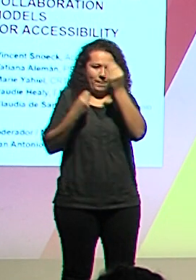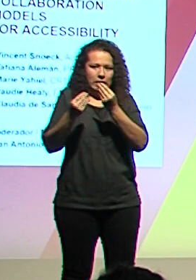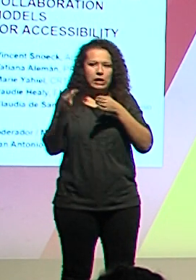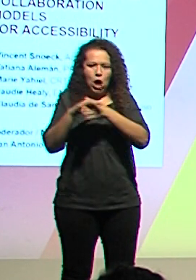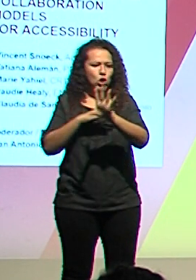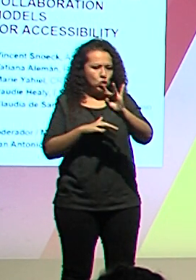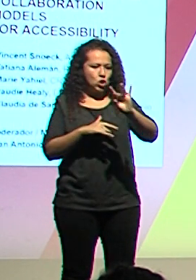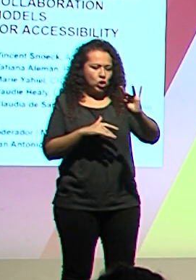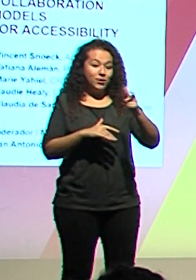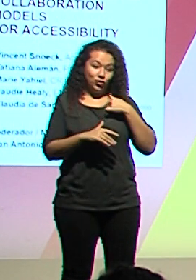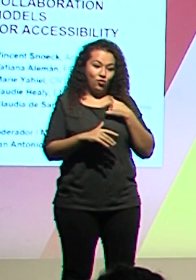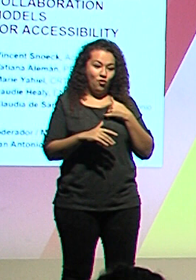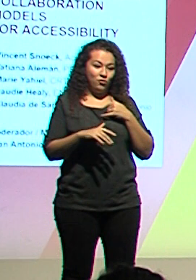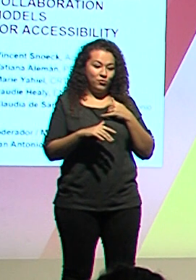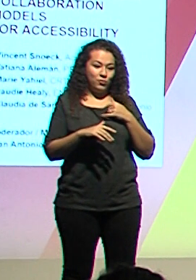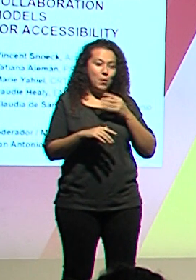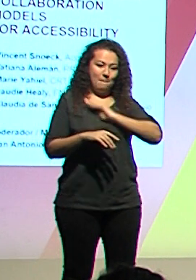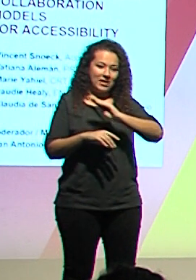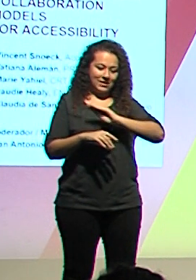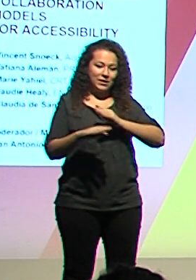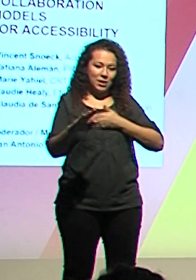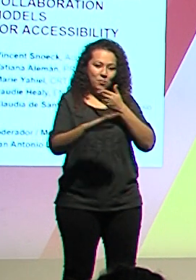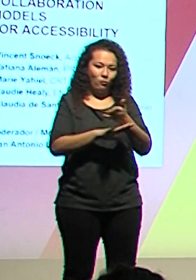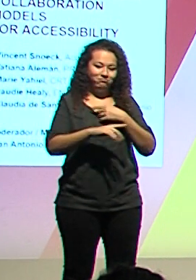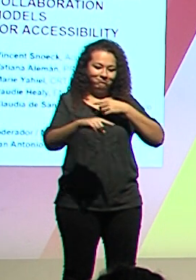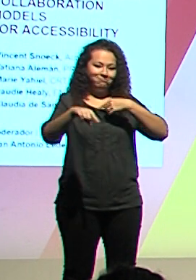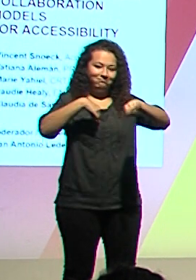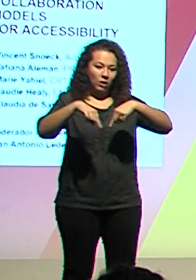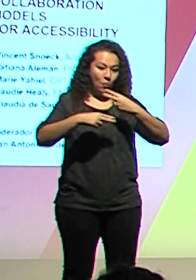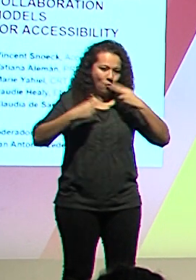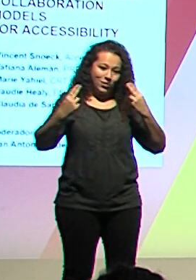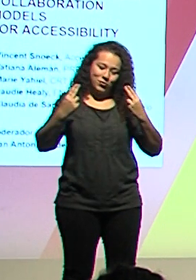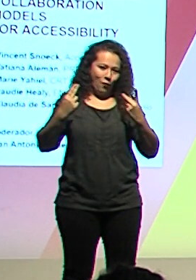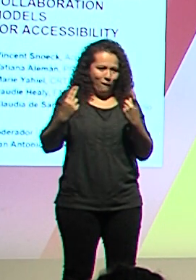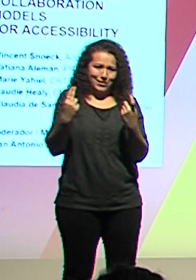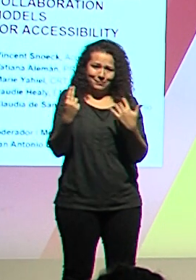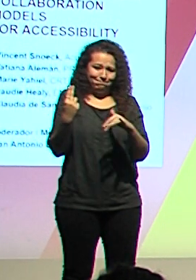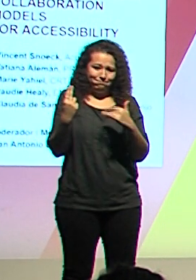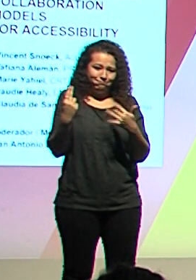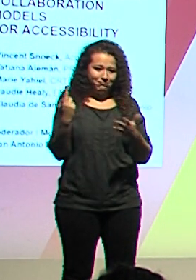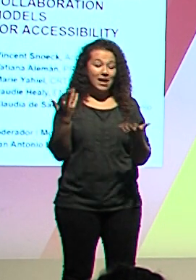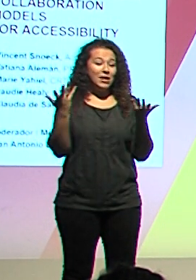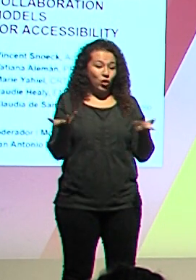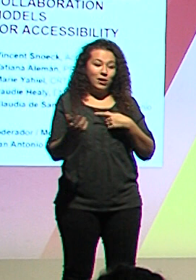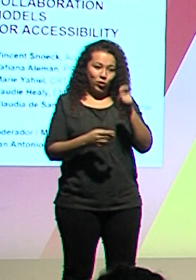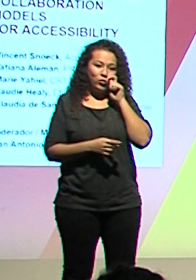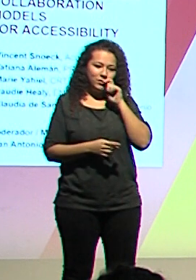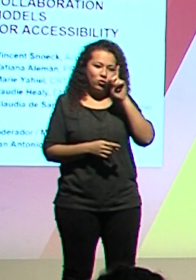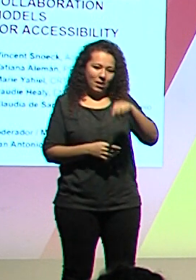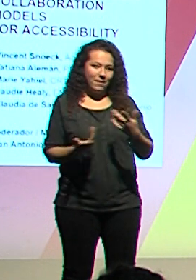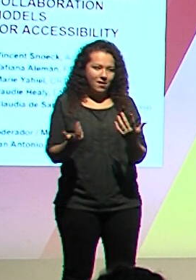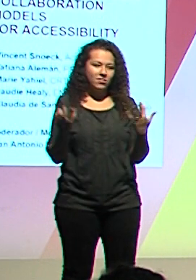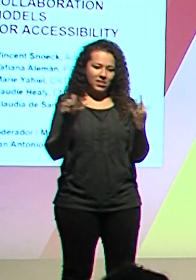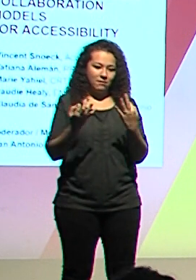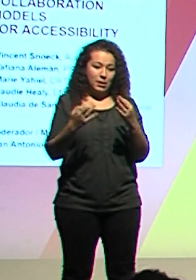pensar, yo me muevo bastante en transporte público y deja mucho que desear. Entonces, el turismo también es conveniente